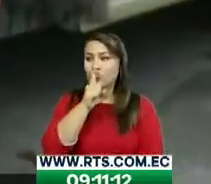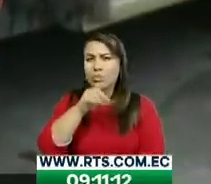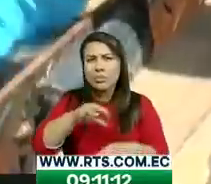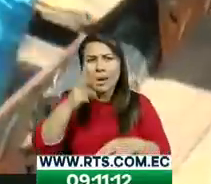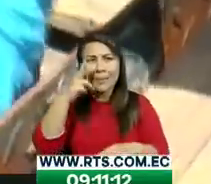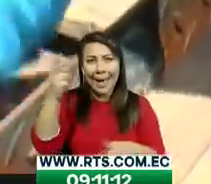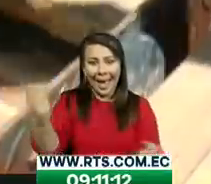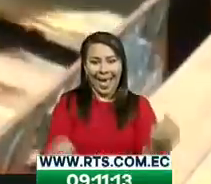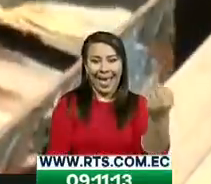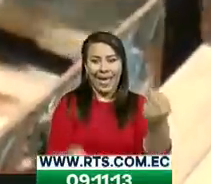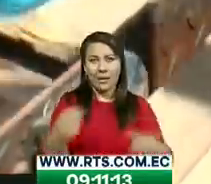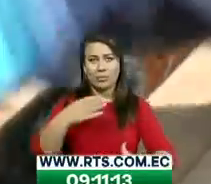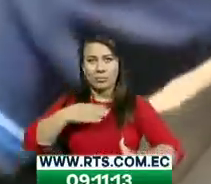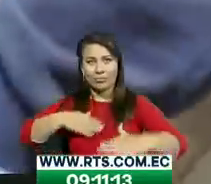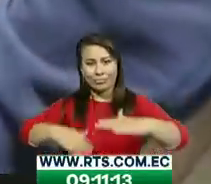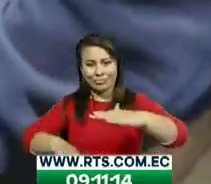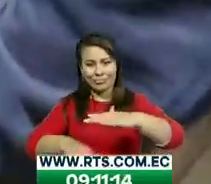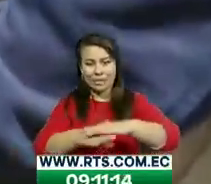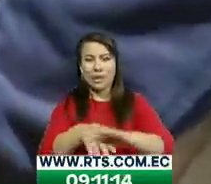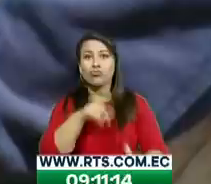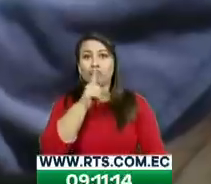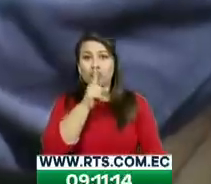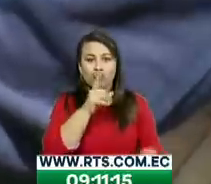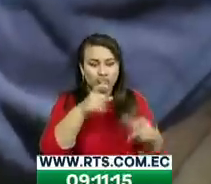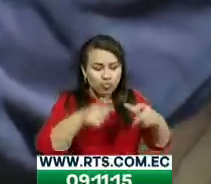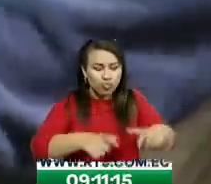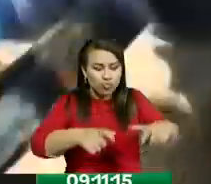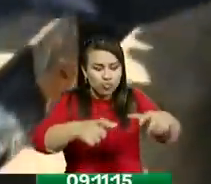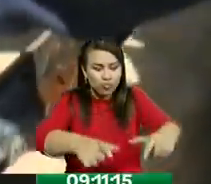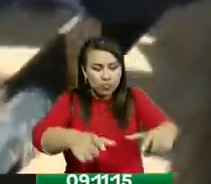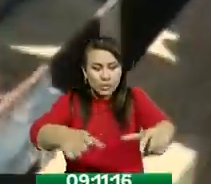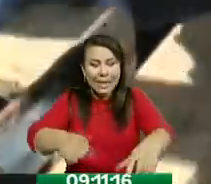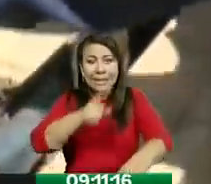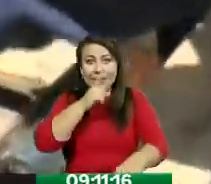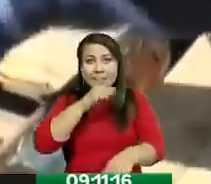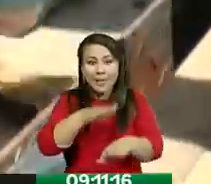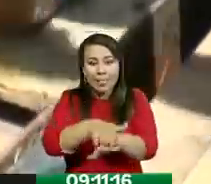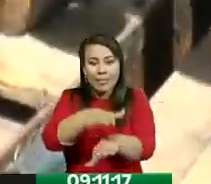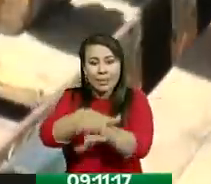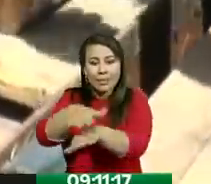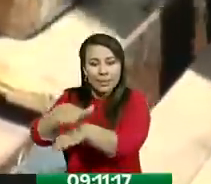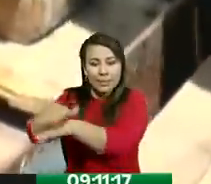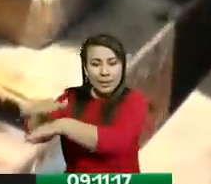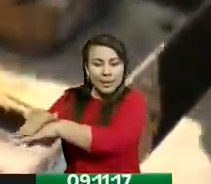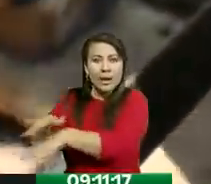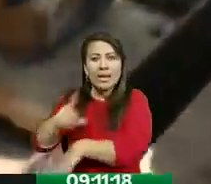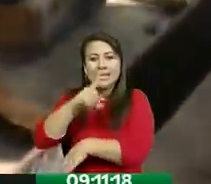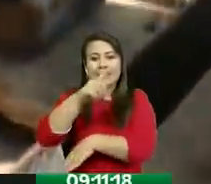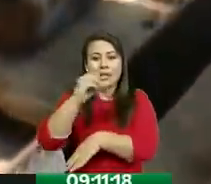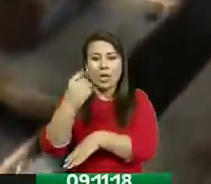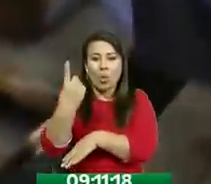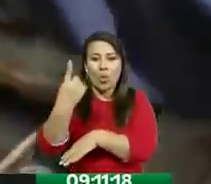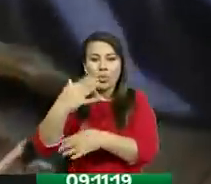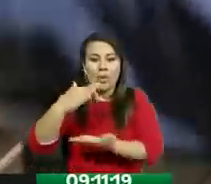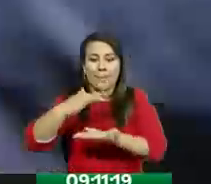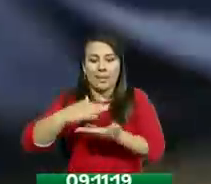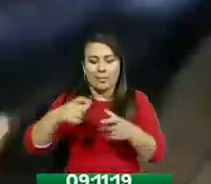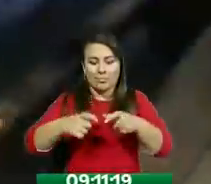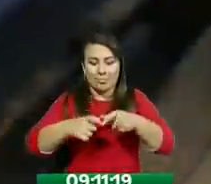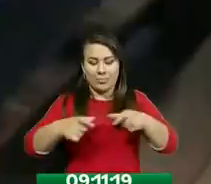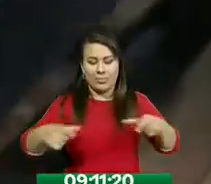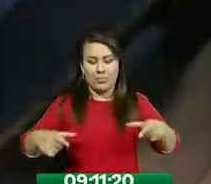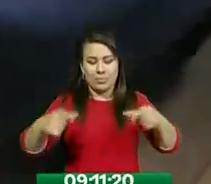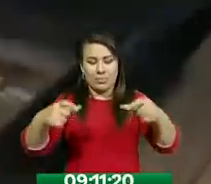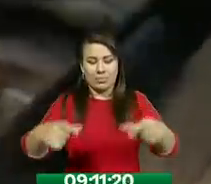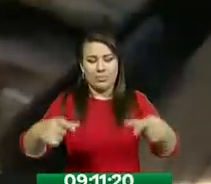Así es, compañeros, nosotros en la mañana de hoy, ubicados desde el sur de la ciudad de Guayaquil, específicamente en la 19 y el Oro, donde por acá